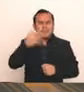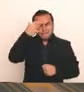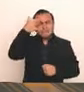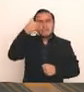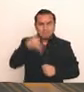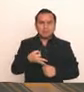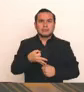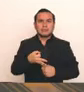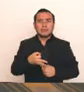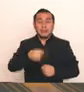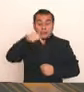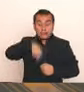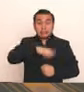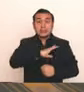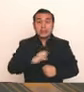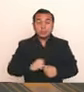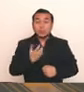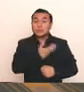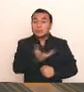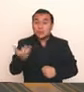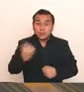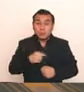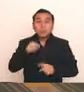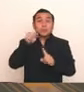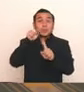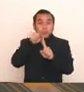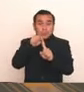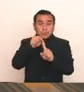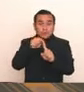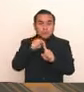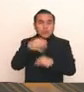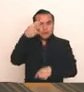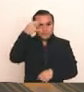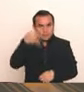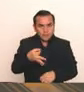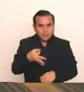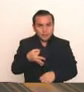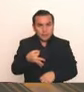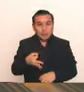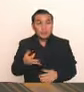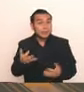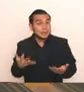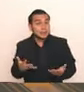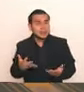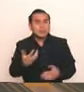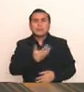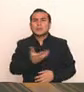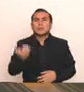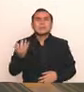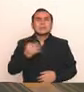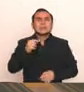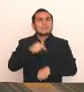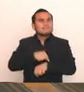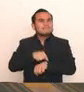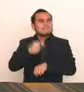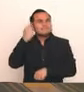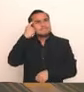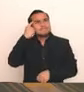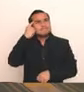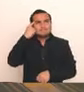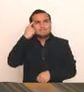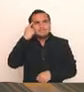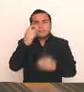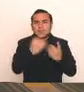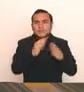será en nuestro país debe tener fue también si no pasa entonces habrá tiempo para hacer para ver las opciones no